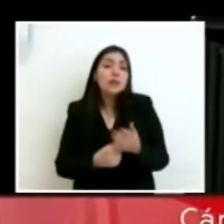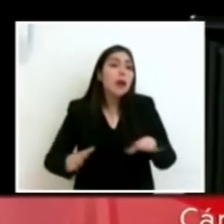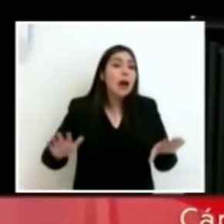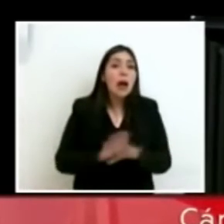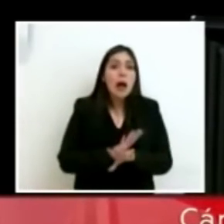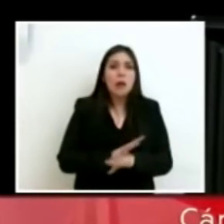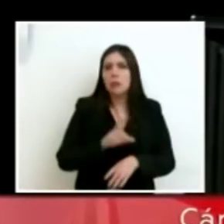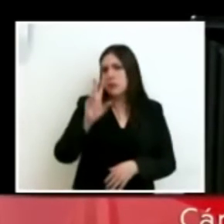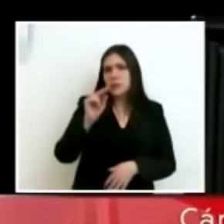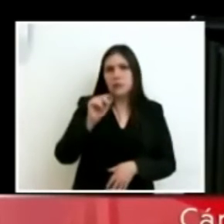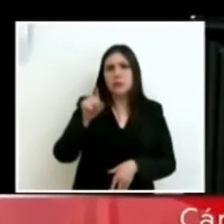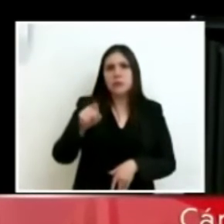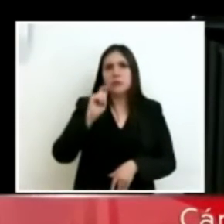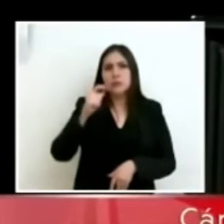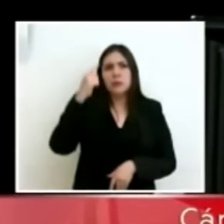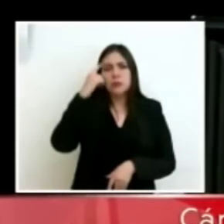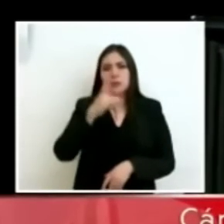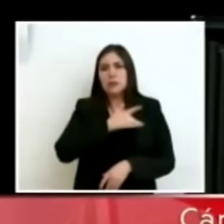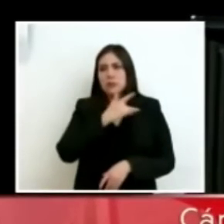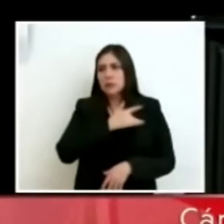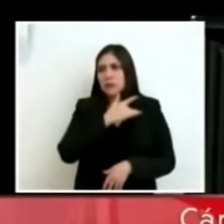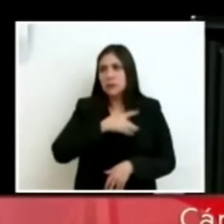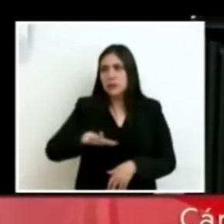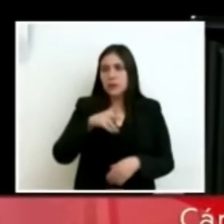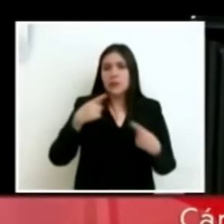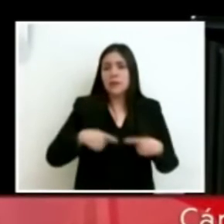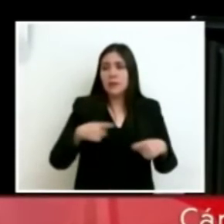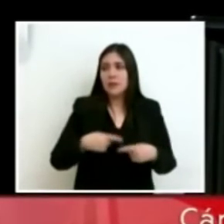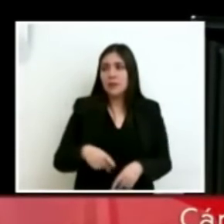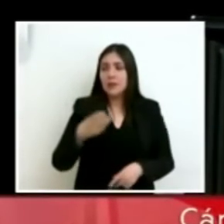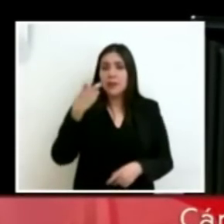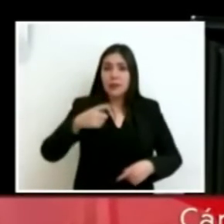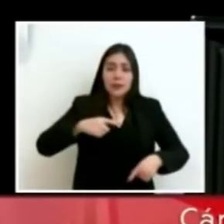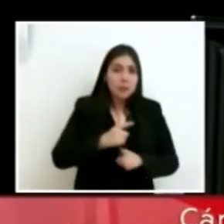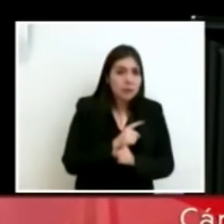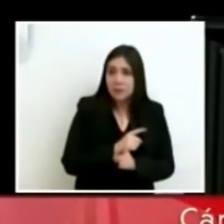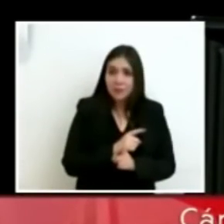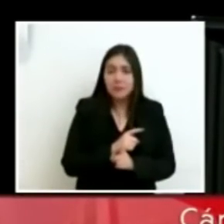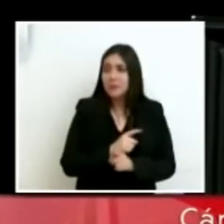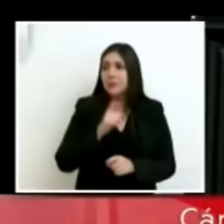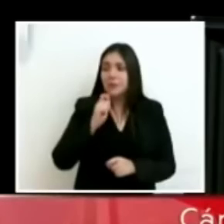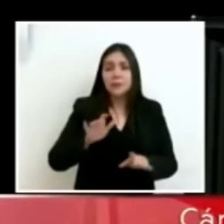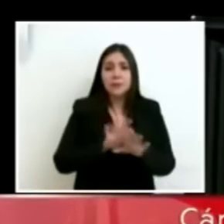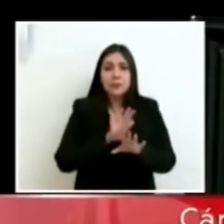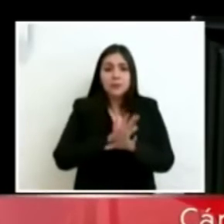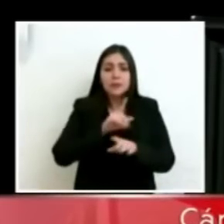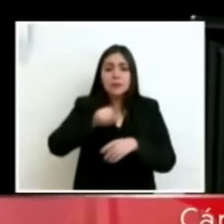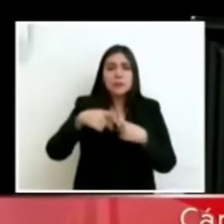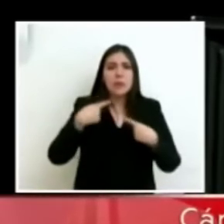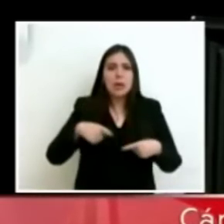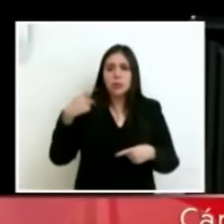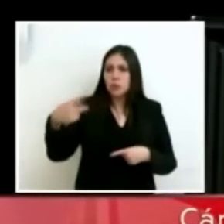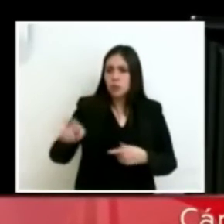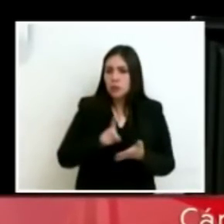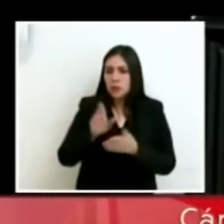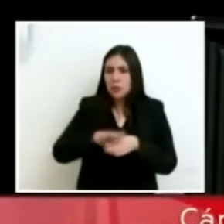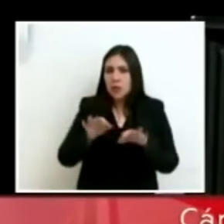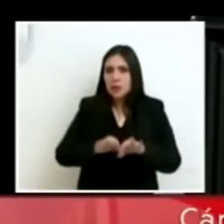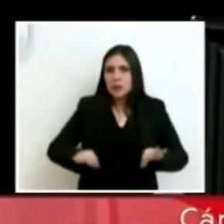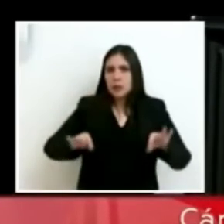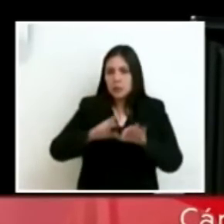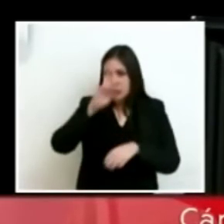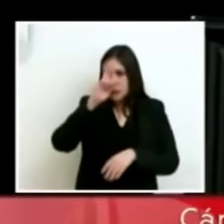de conciencia social, no es una revancha, es una reivindicación de los derechos fundamentales del ser humano, es una respuesta